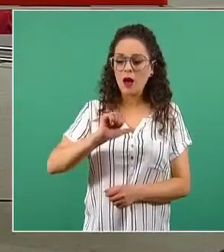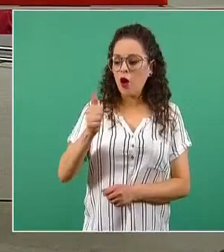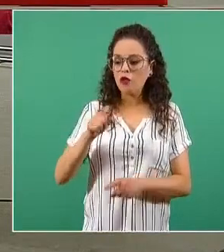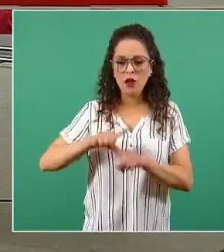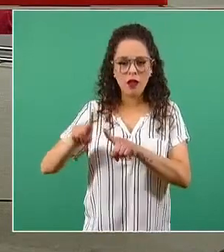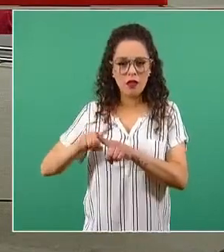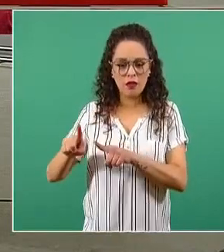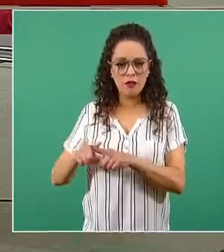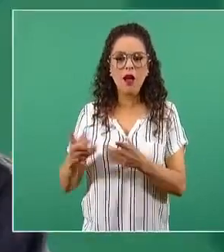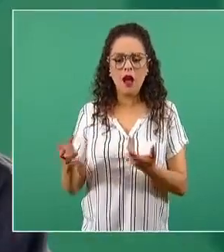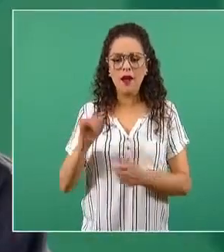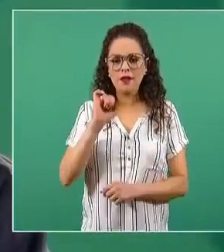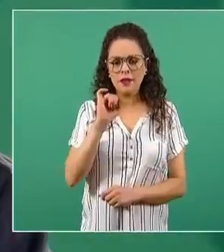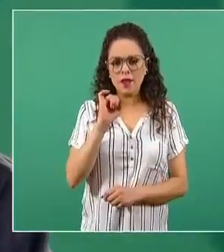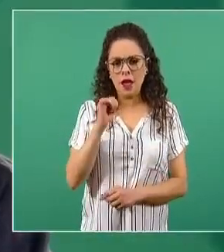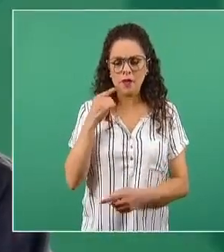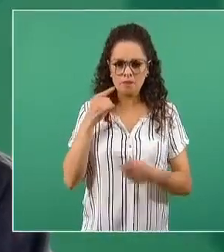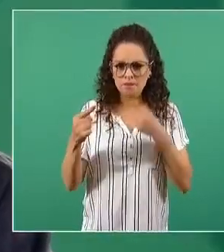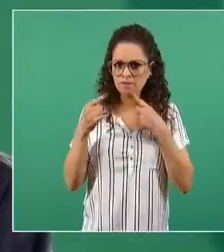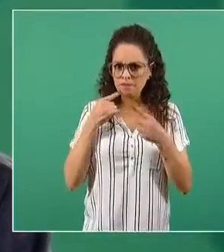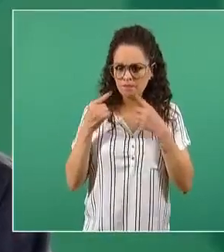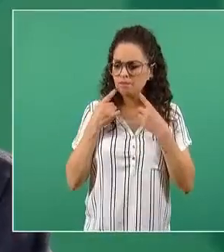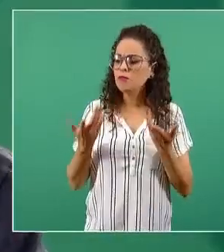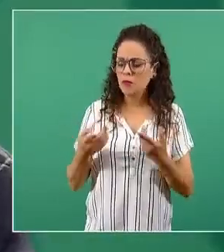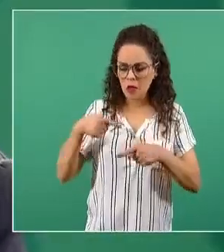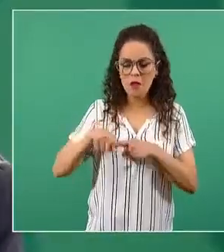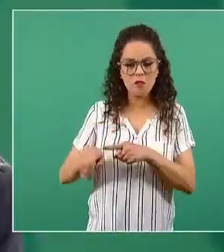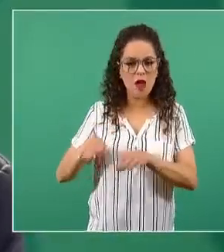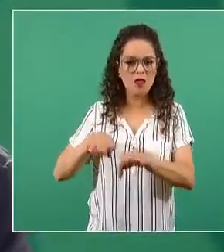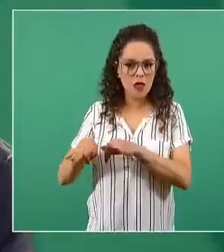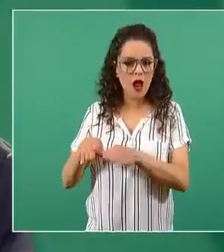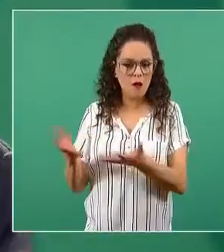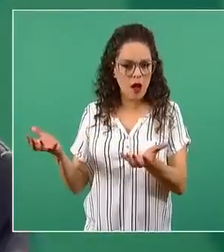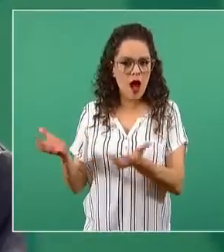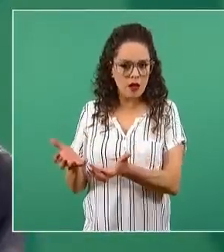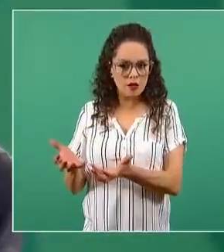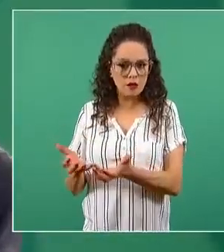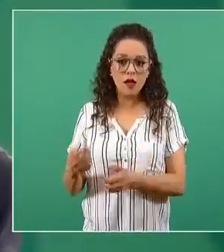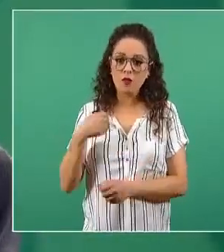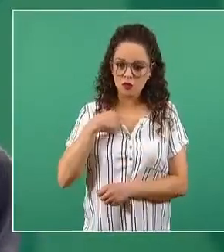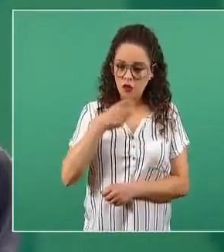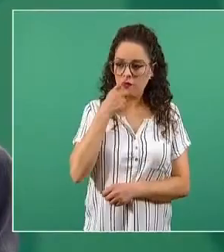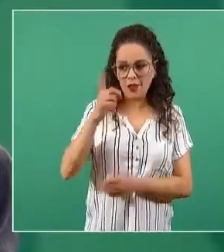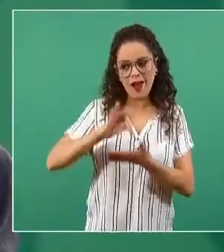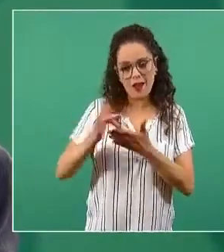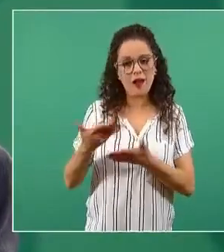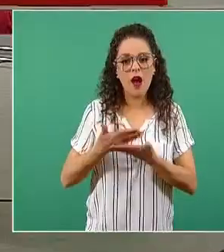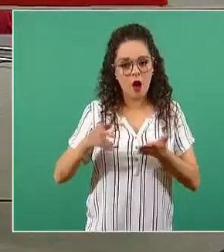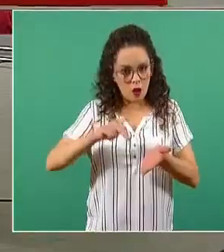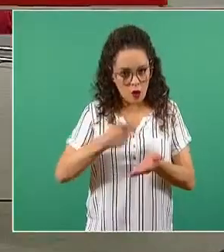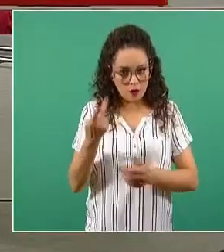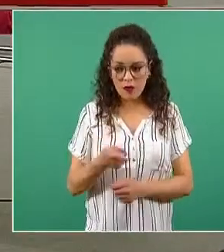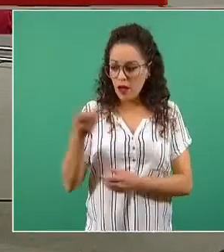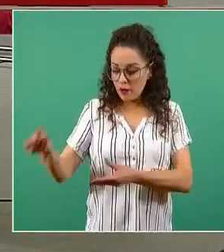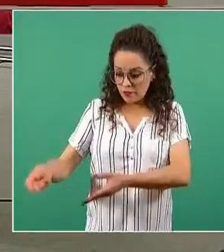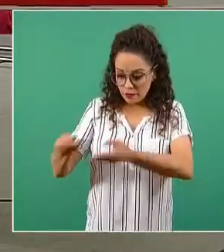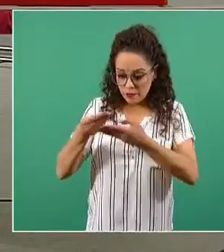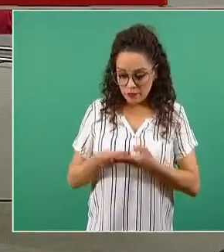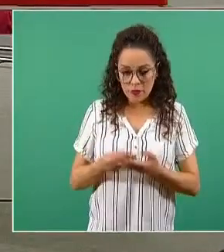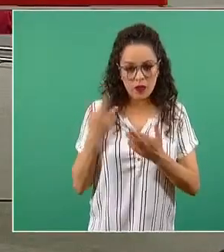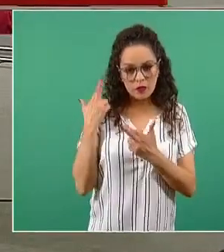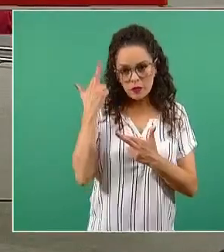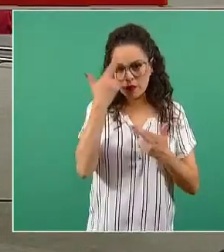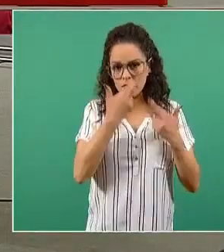asociaciones trabajaron, y lo agradecí en su momento, lo vuelvo a agradecer, y nos presentaron un análisis que hicieron de esos